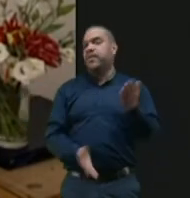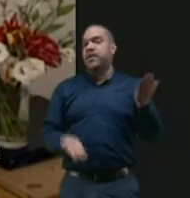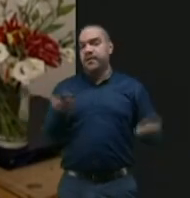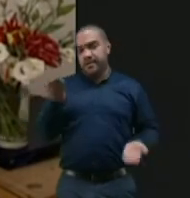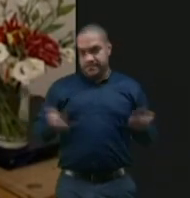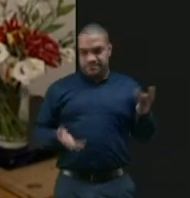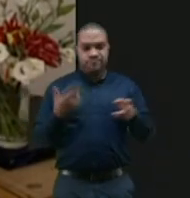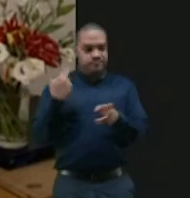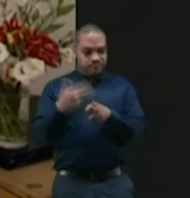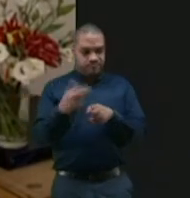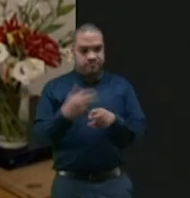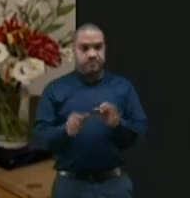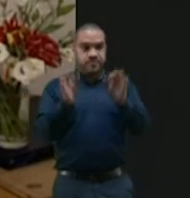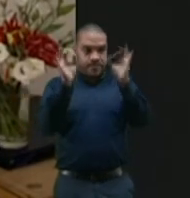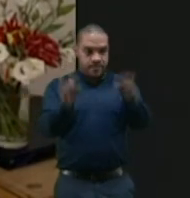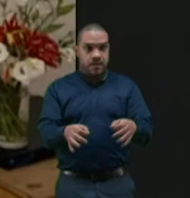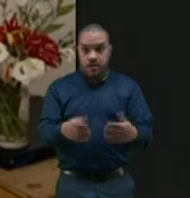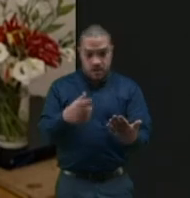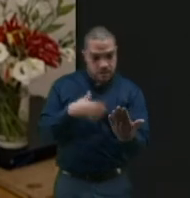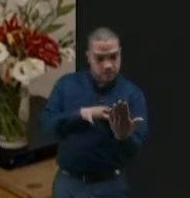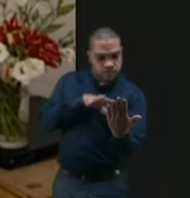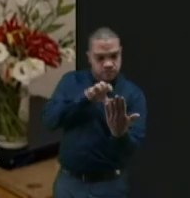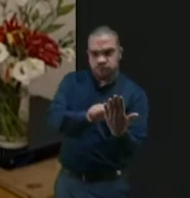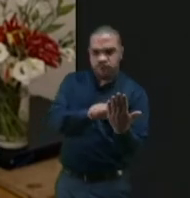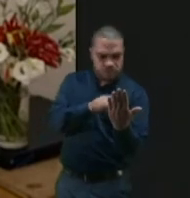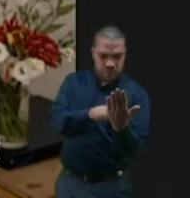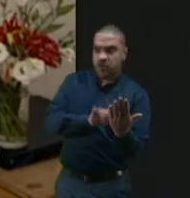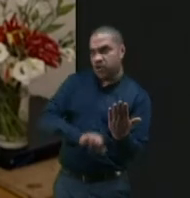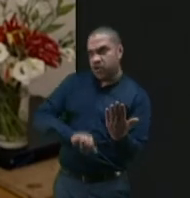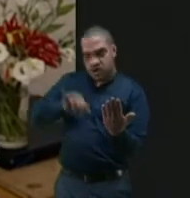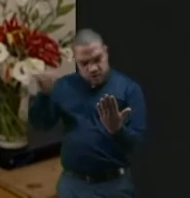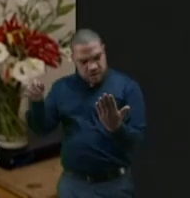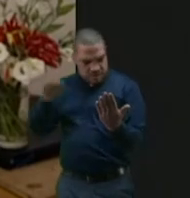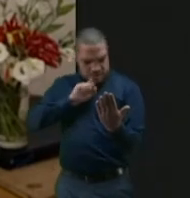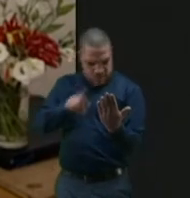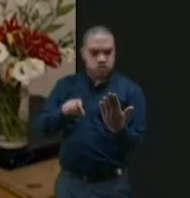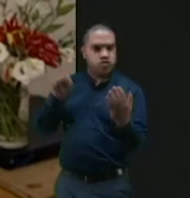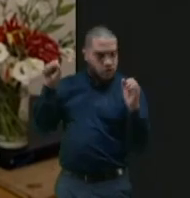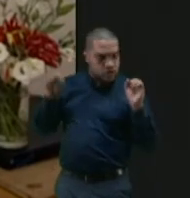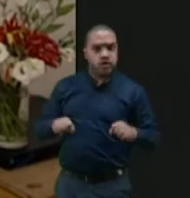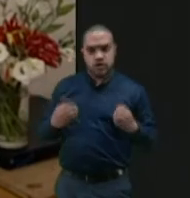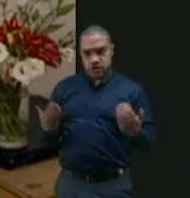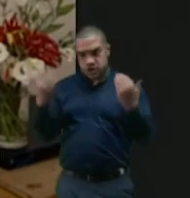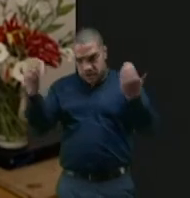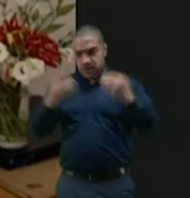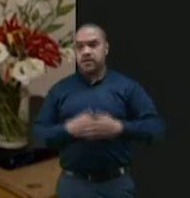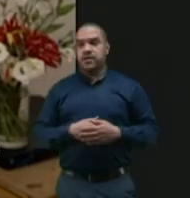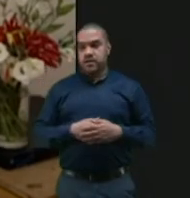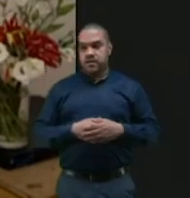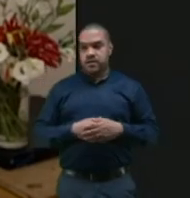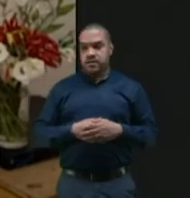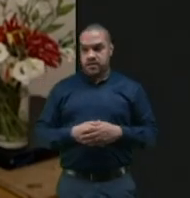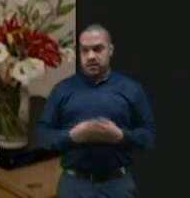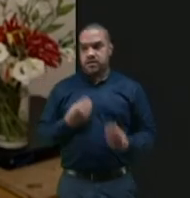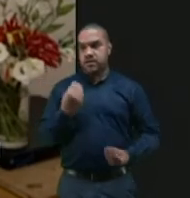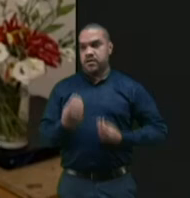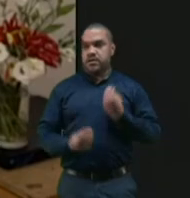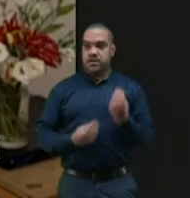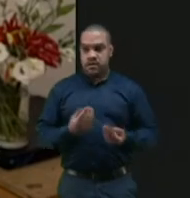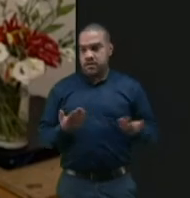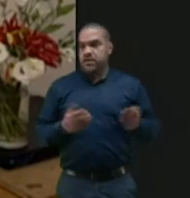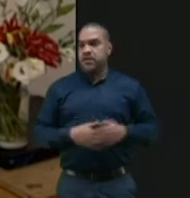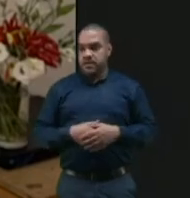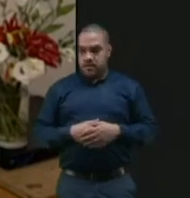que tomemos una reserva y vamos a preguntar si va a ser la reserva. Entonces, estamos monitoreando los itinerarios, por